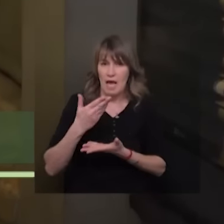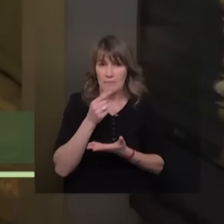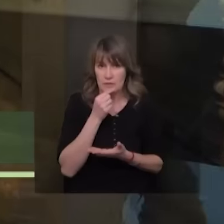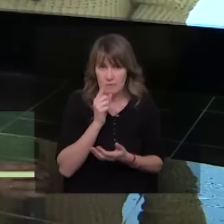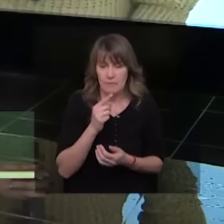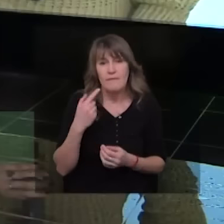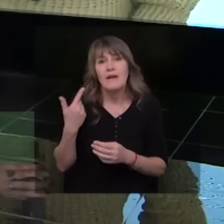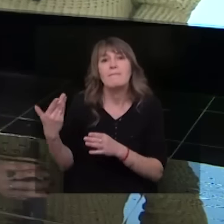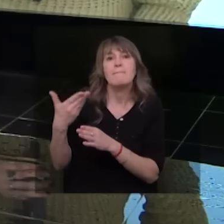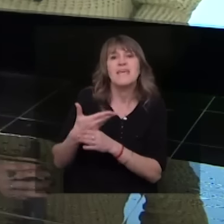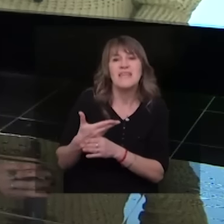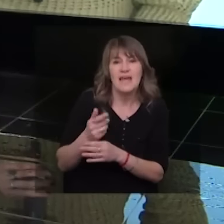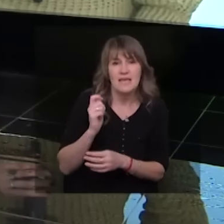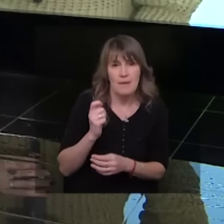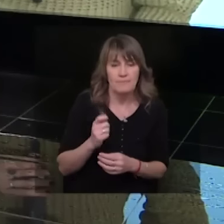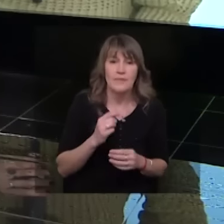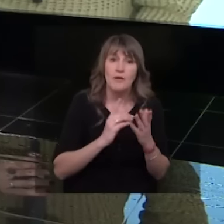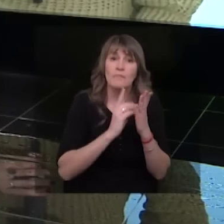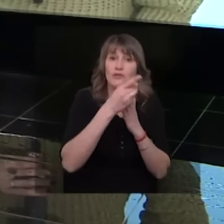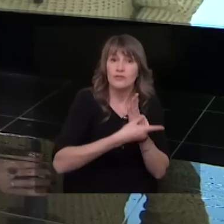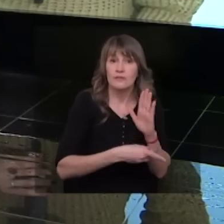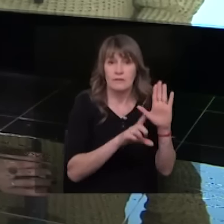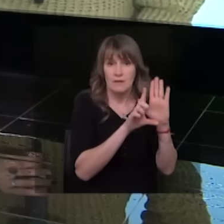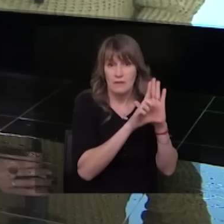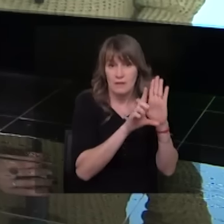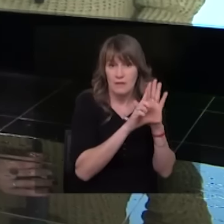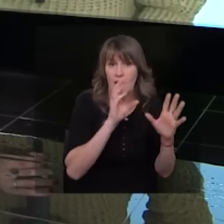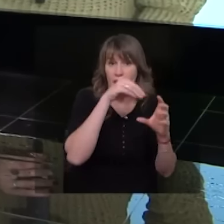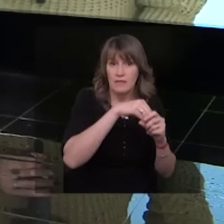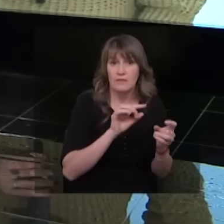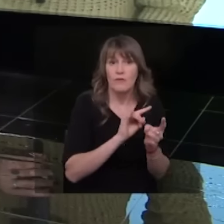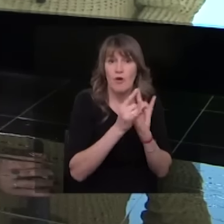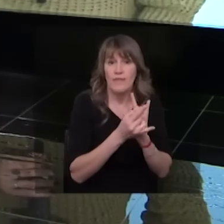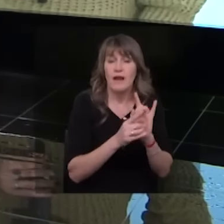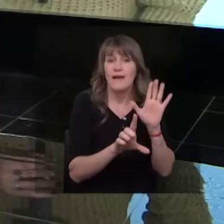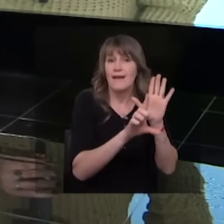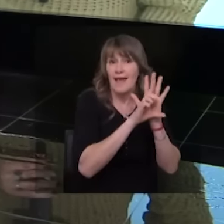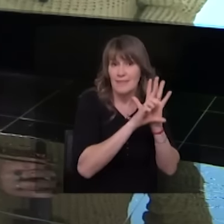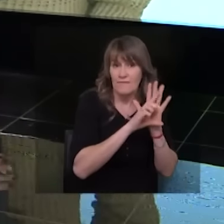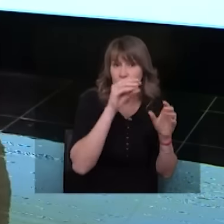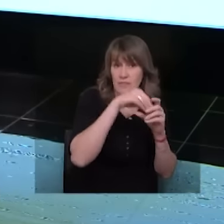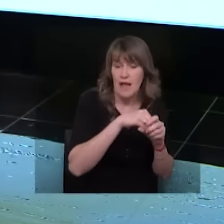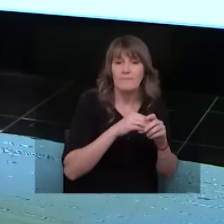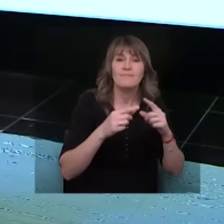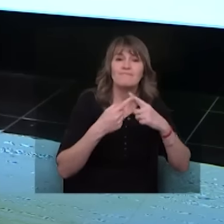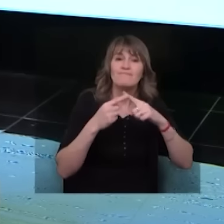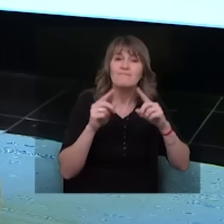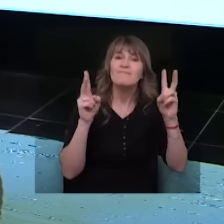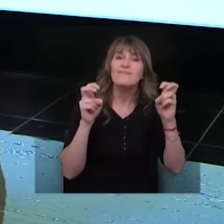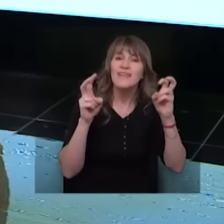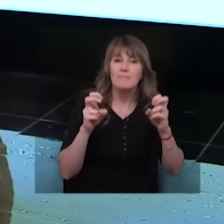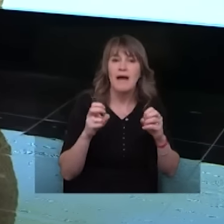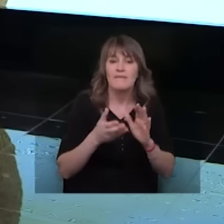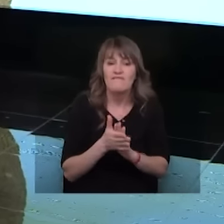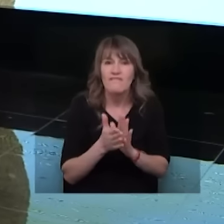pnt Hay un proyecto de ley esperando en el poder legislativo que genera discusiones Julieta Núñez tomá Cómo te